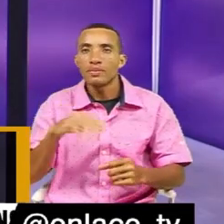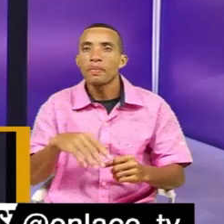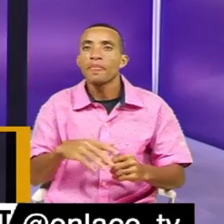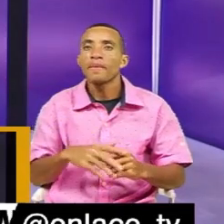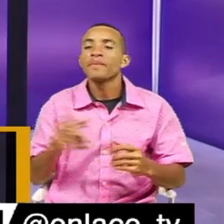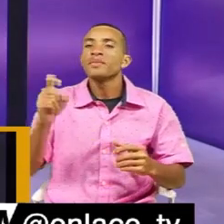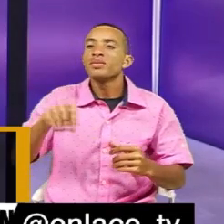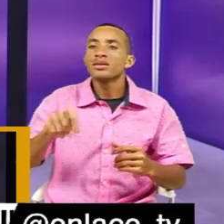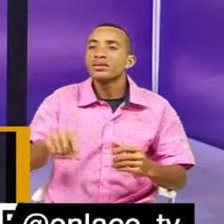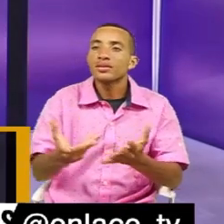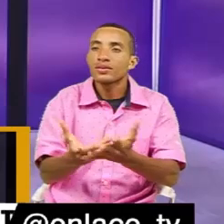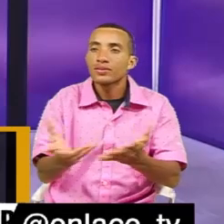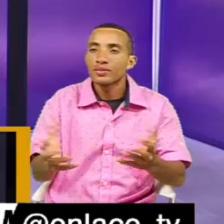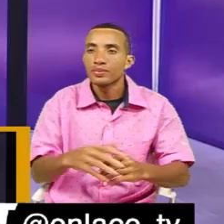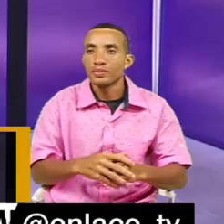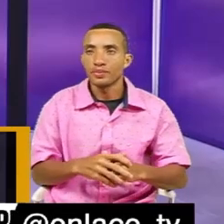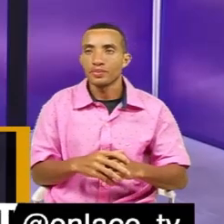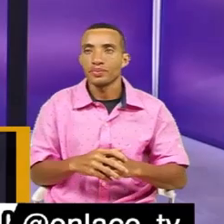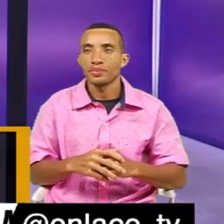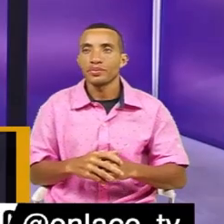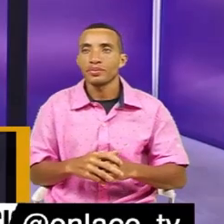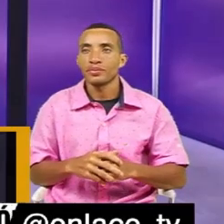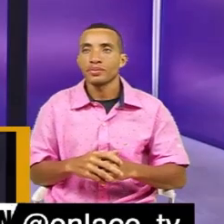está requiriendo esta familia afectada.